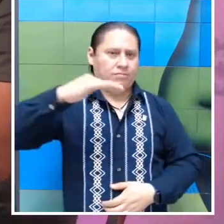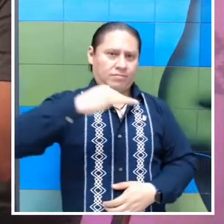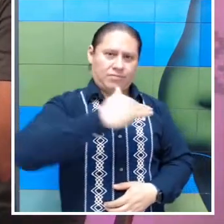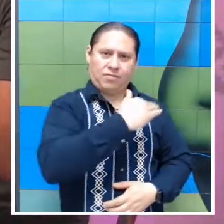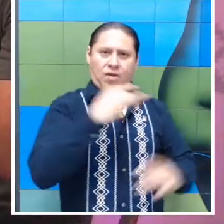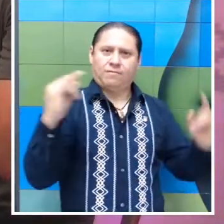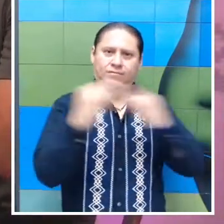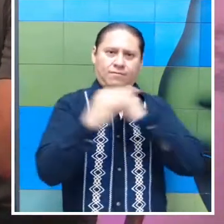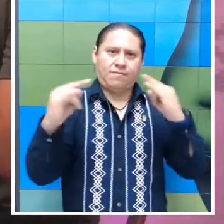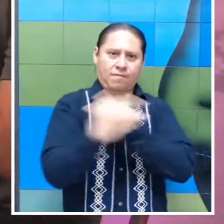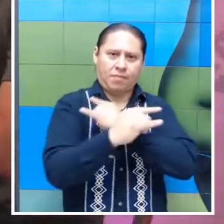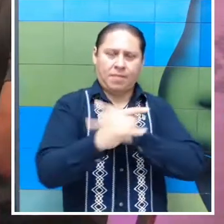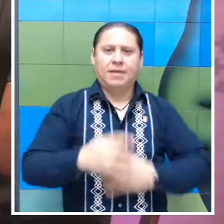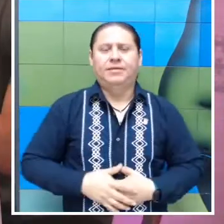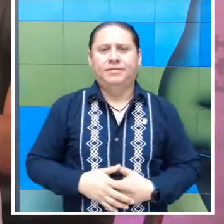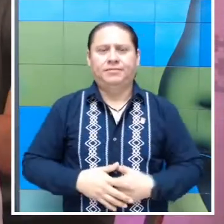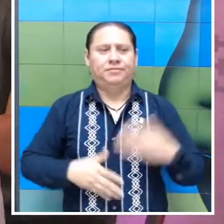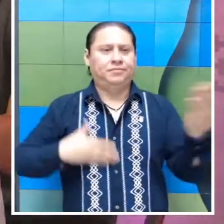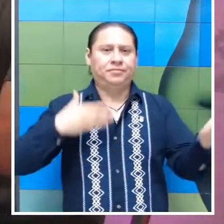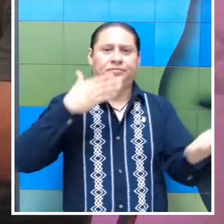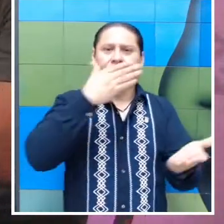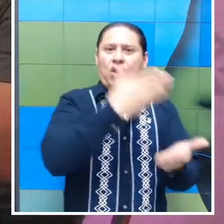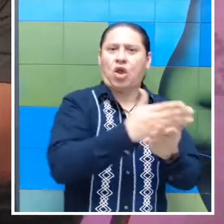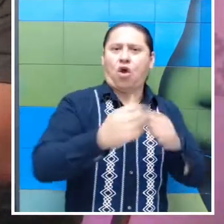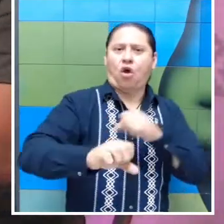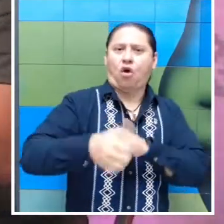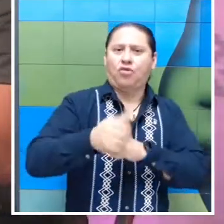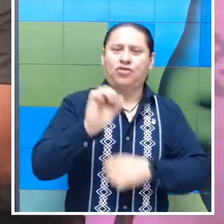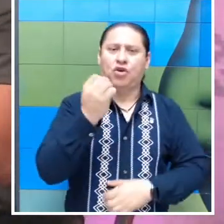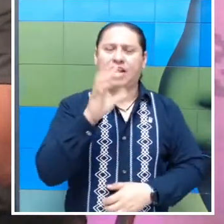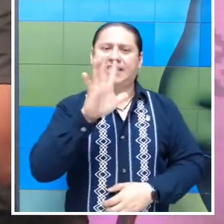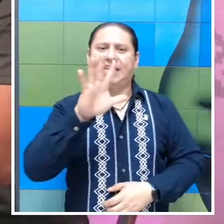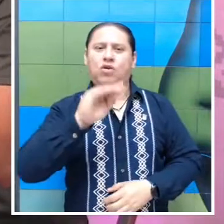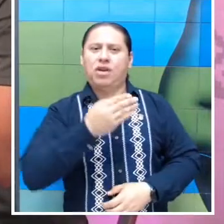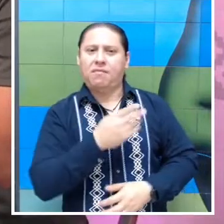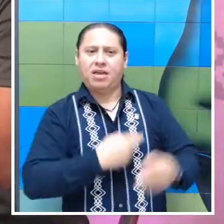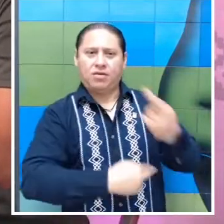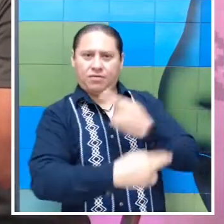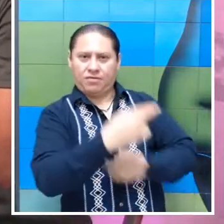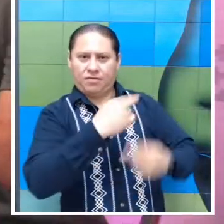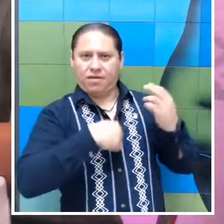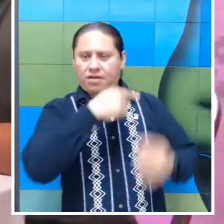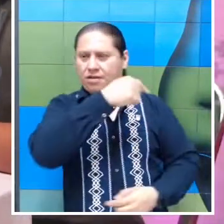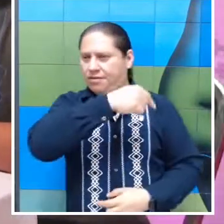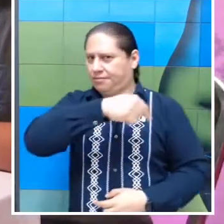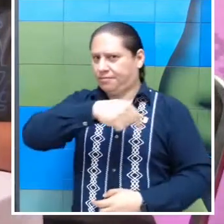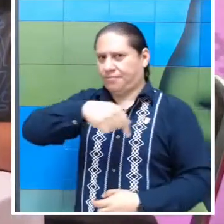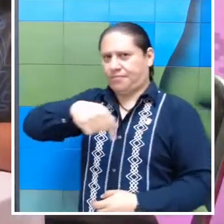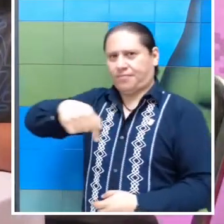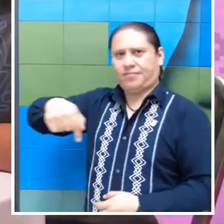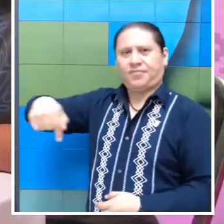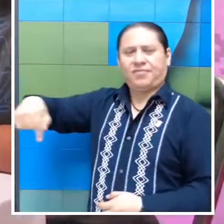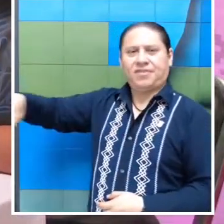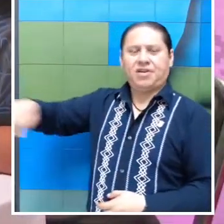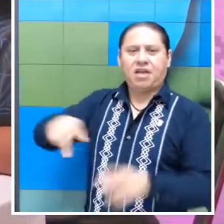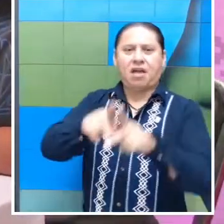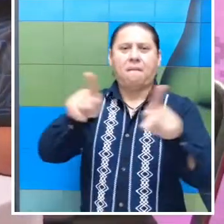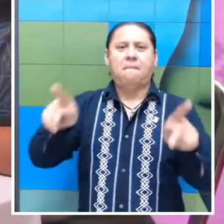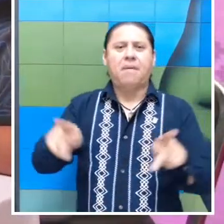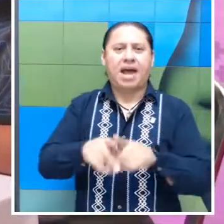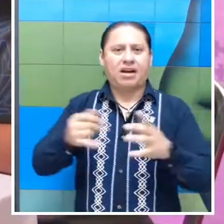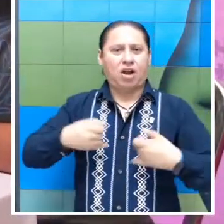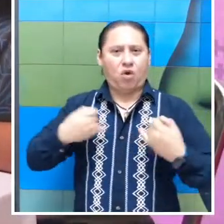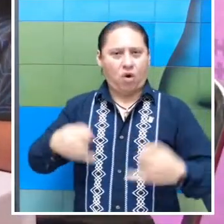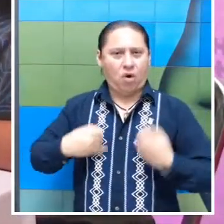que es la Avenida Central. Vamos a llegar hacia la 11 Oriente, ahí vamos a retornar y nos vamos a ir a lo que es el Parque de la